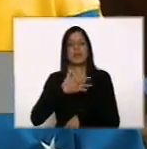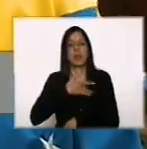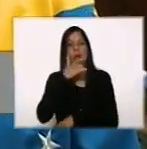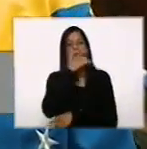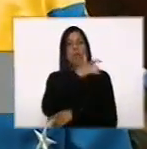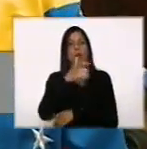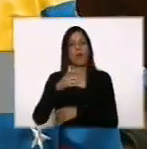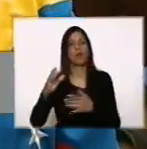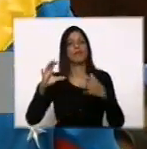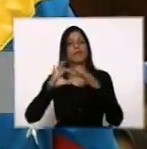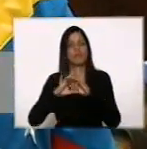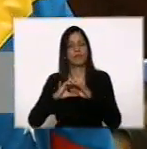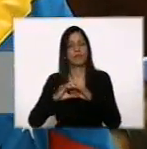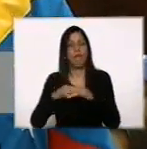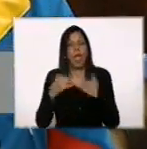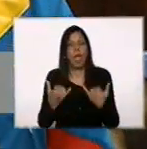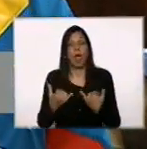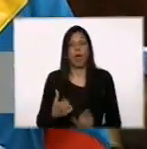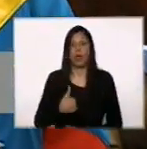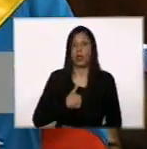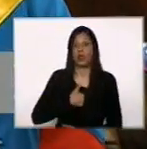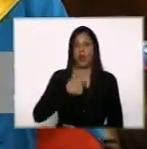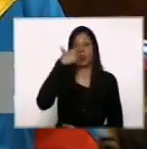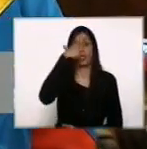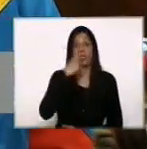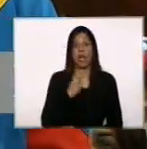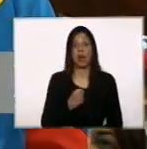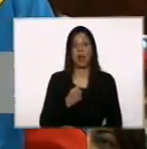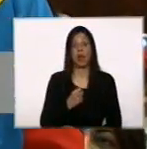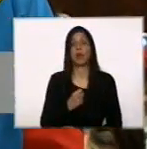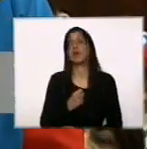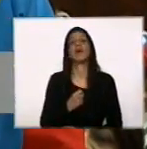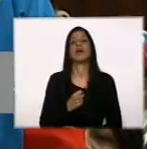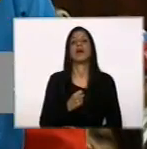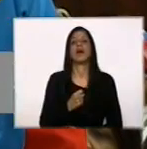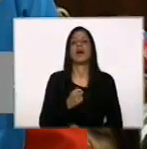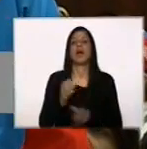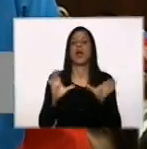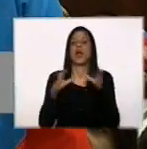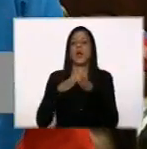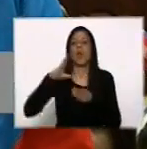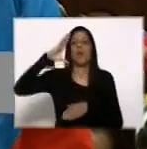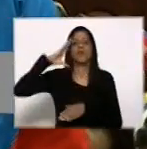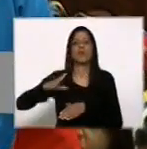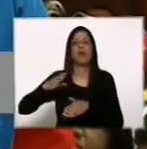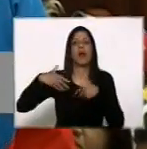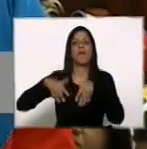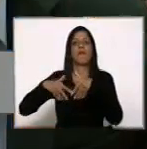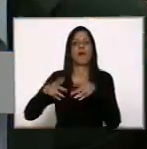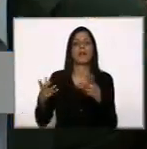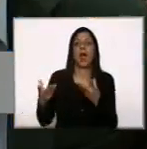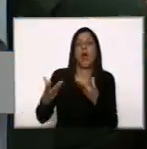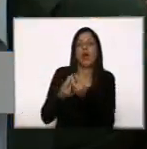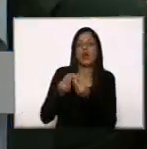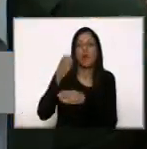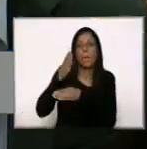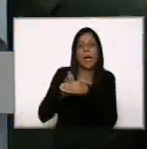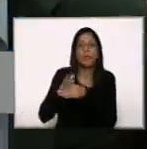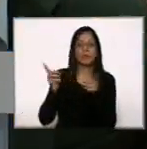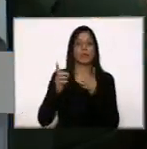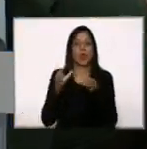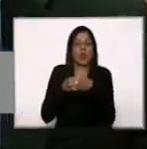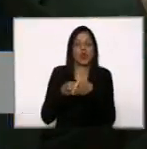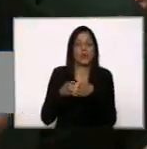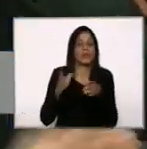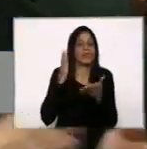pueblo. Ahora, yo estoy seguro que no es una parte de la Fuerza Armada, es toda la Fuerza Armada que siempre va a actuar